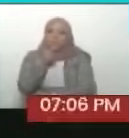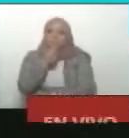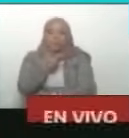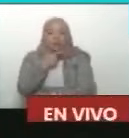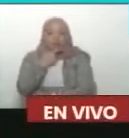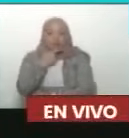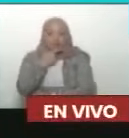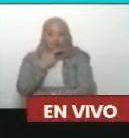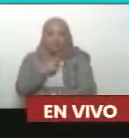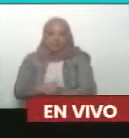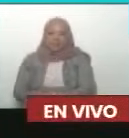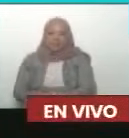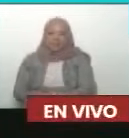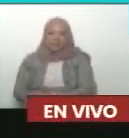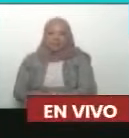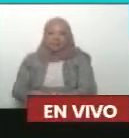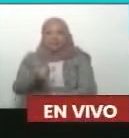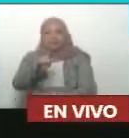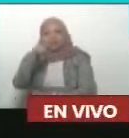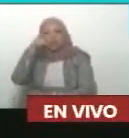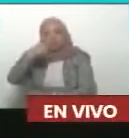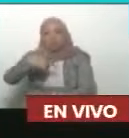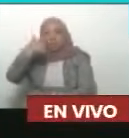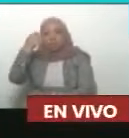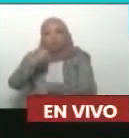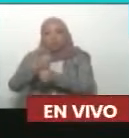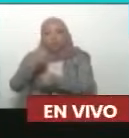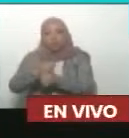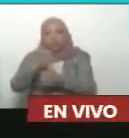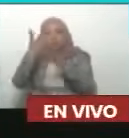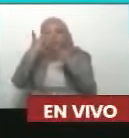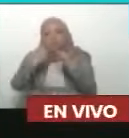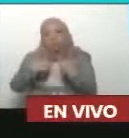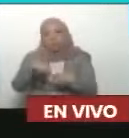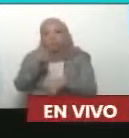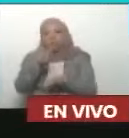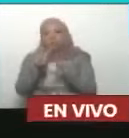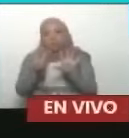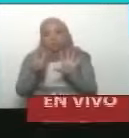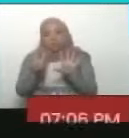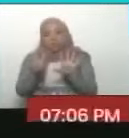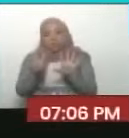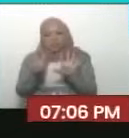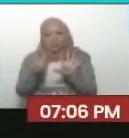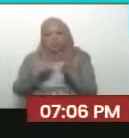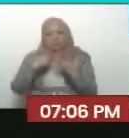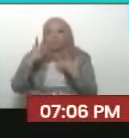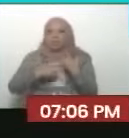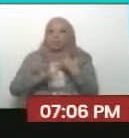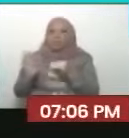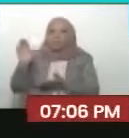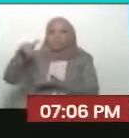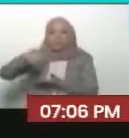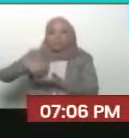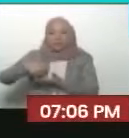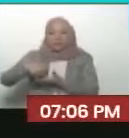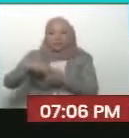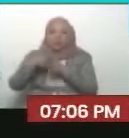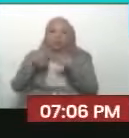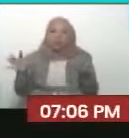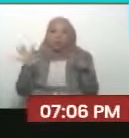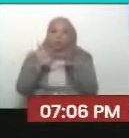bonita! No se pierdan este programa número 27. Acá, desde Maracay, todos